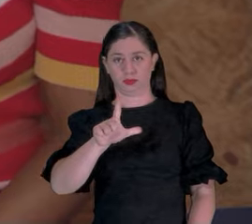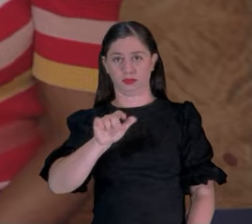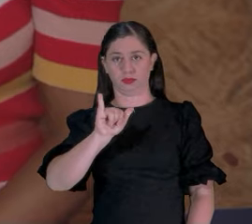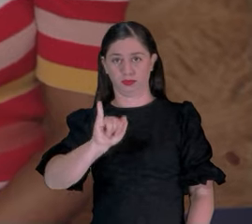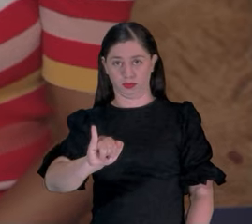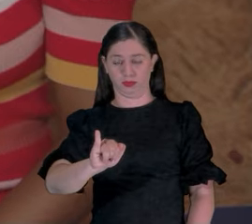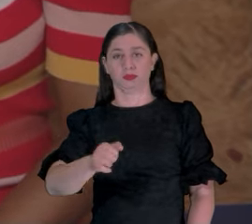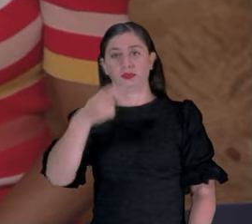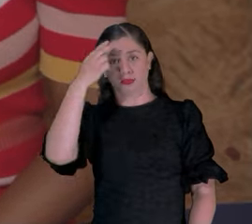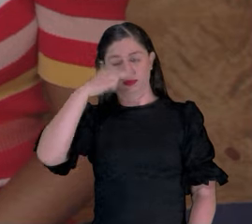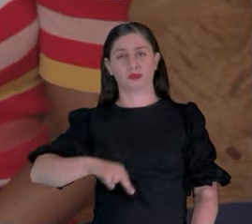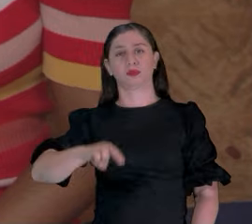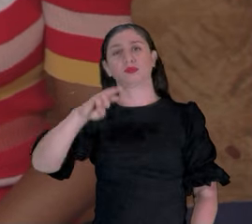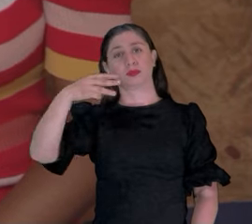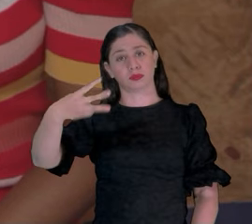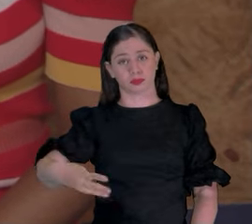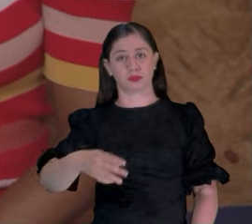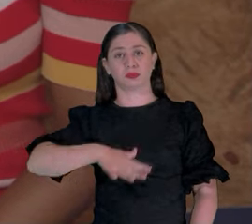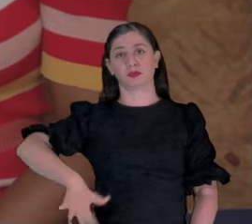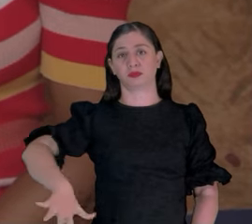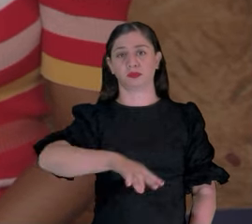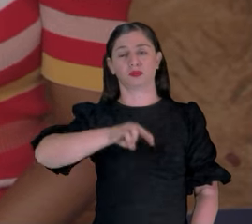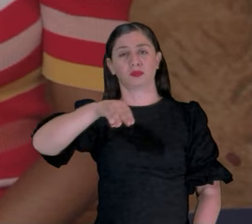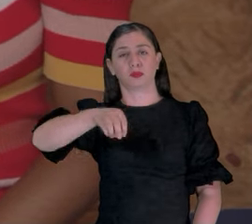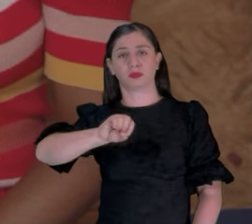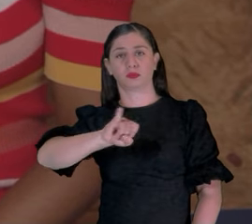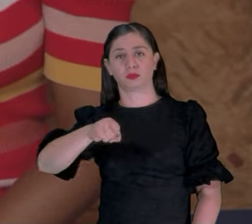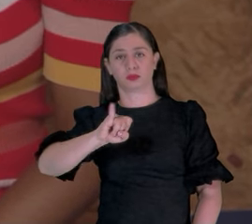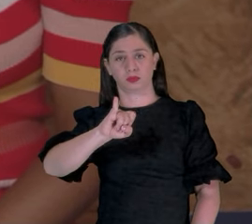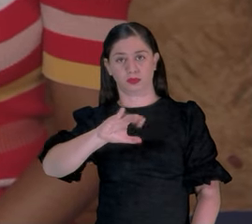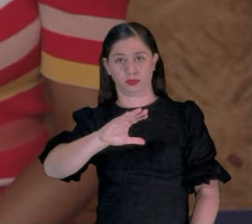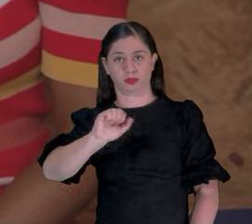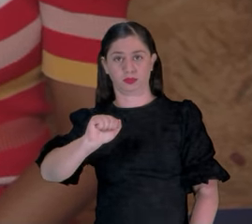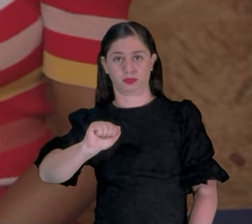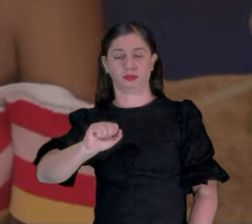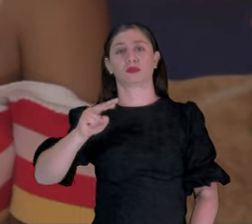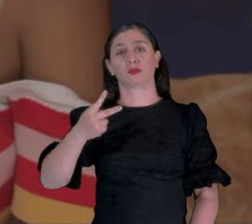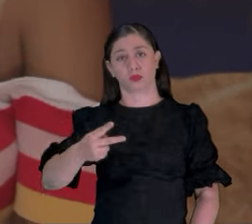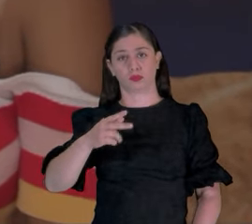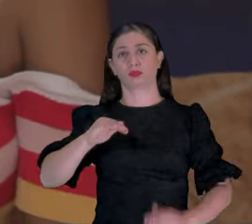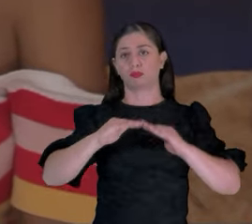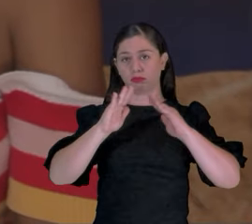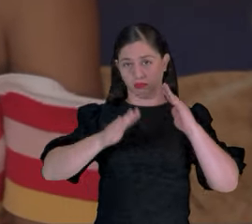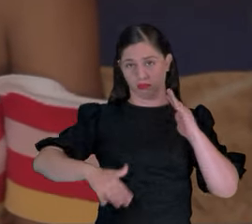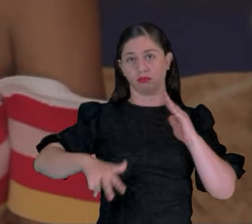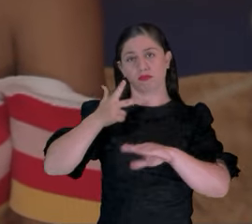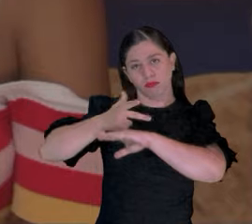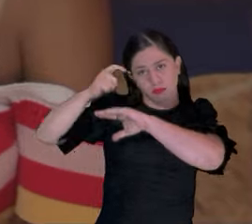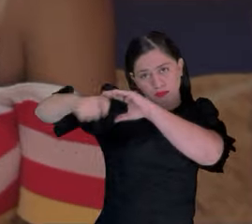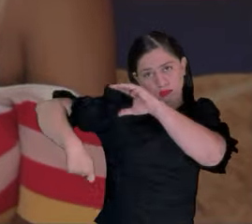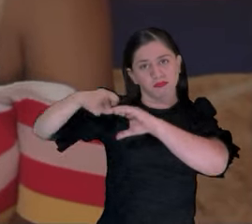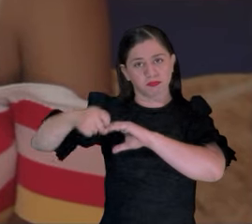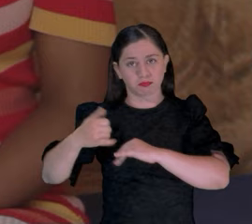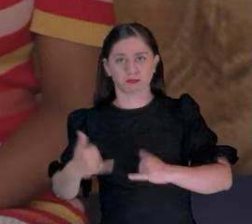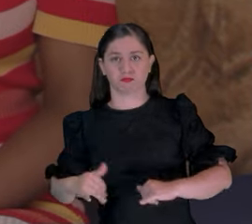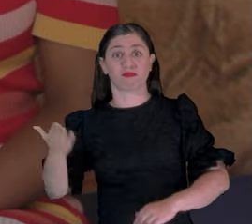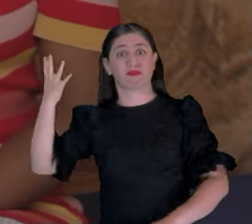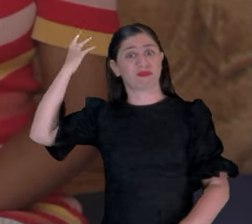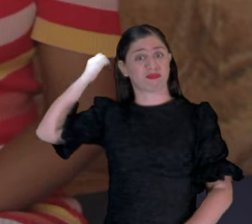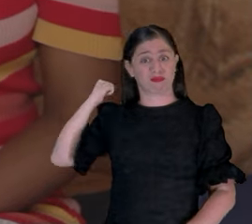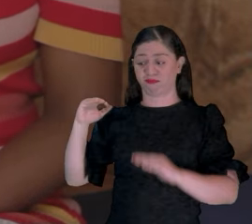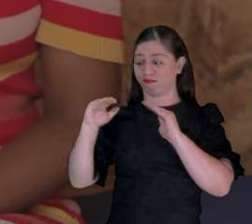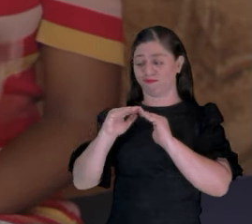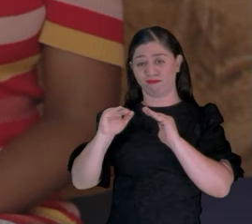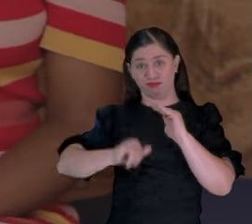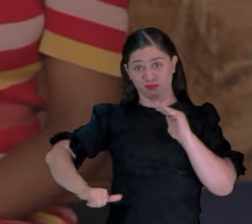Mi nombre es Kelly Joana Ruiz Landa, tengo 3 hijos, vivo en el barrio Mojica 2. Es la casa donde hicieron algunas de las grabaciones. Cuando llegué